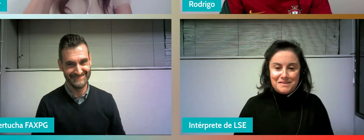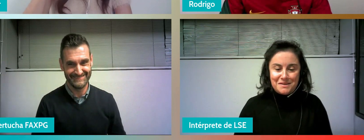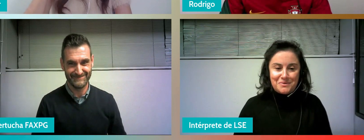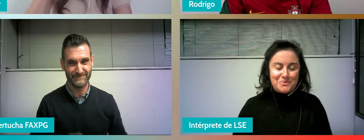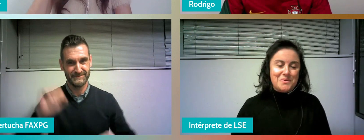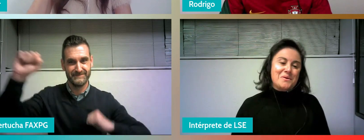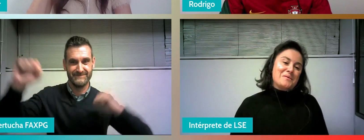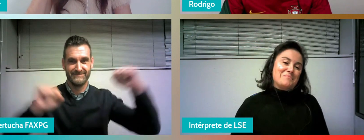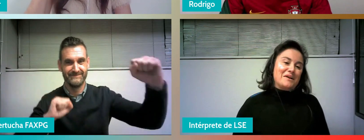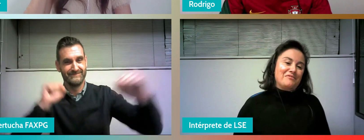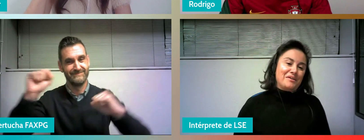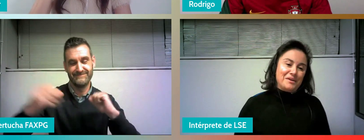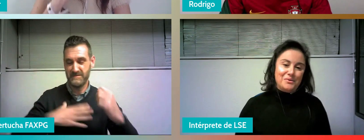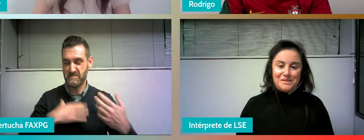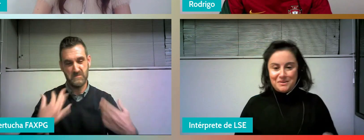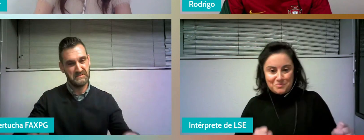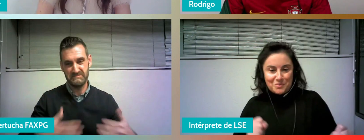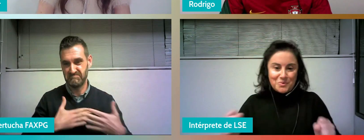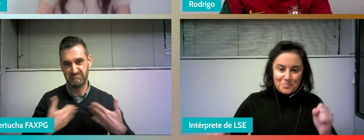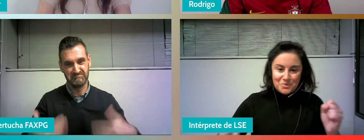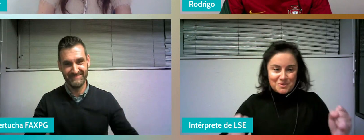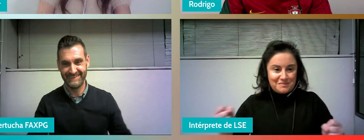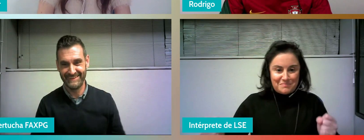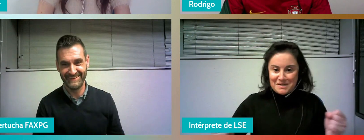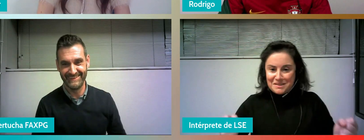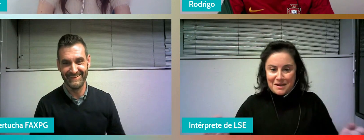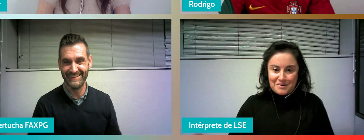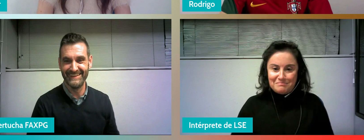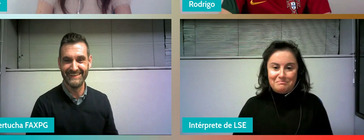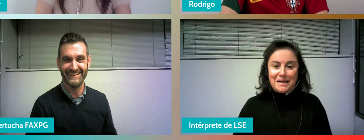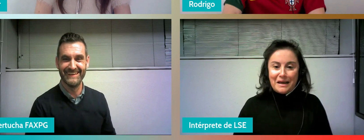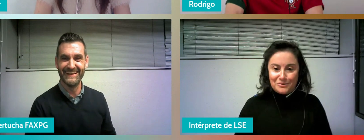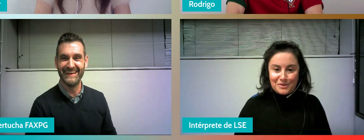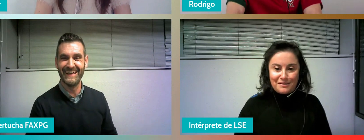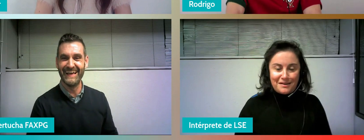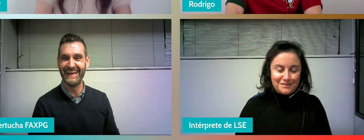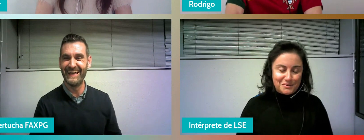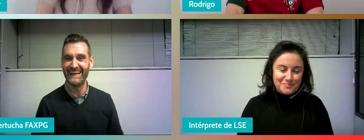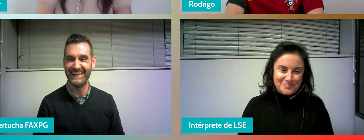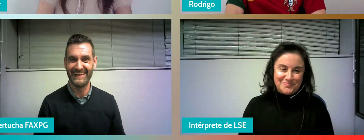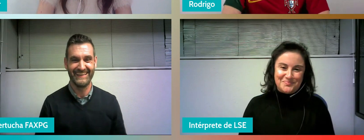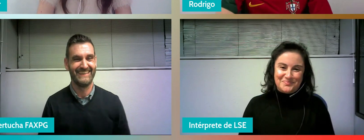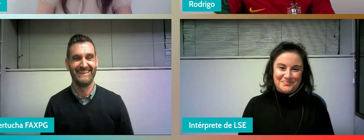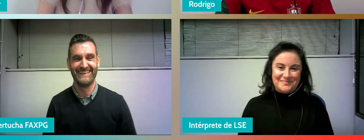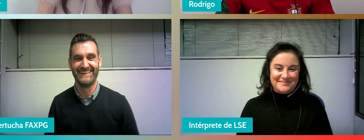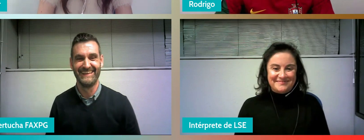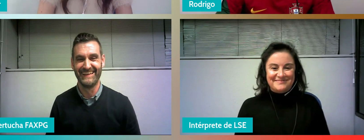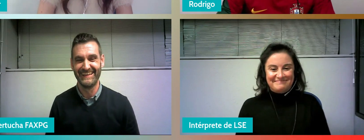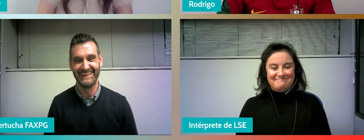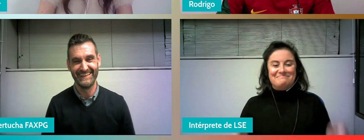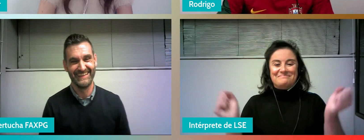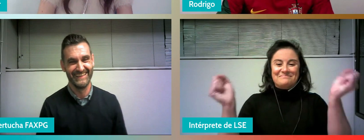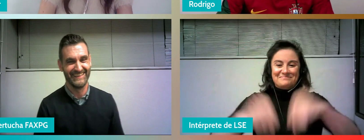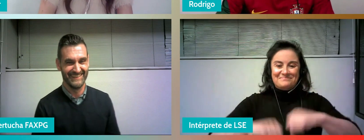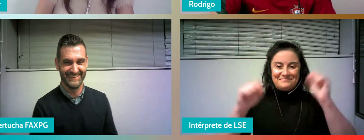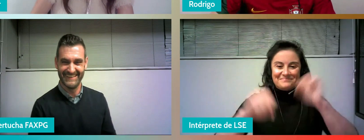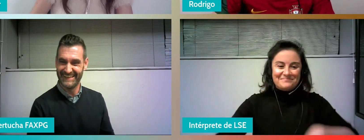vale ese signo para facelo, así un pouco, pues, para estar bailando, danzando. Vale,